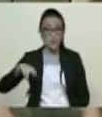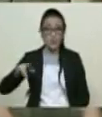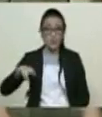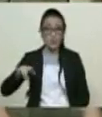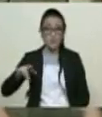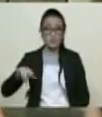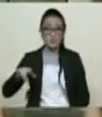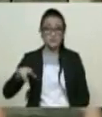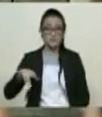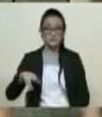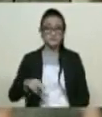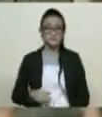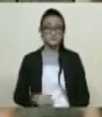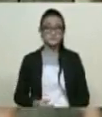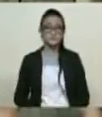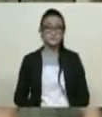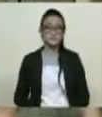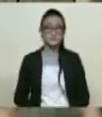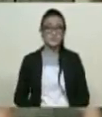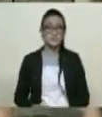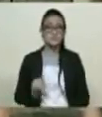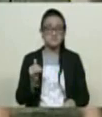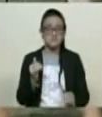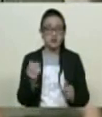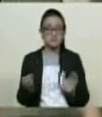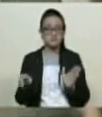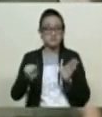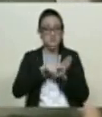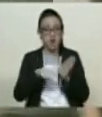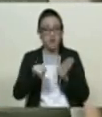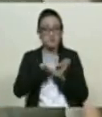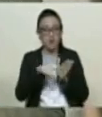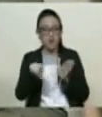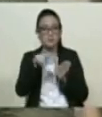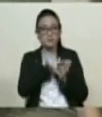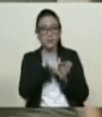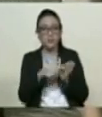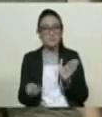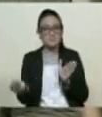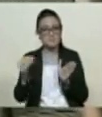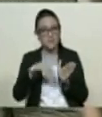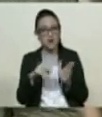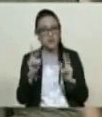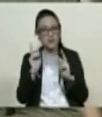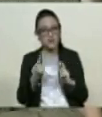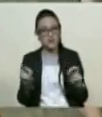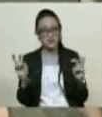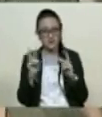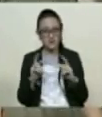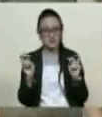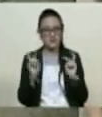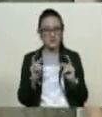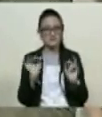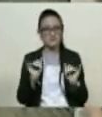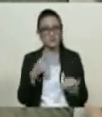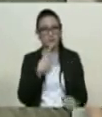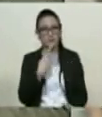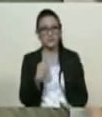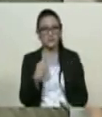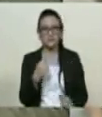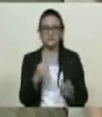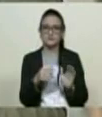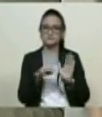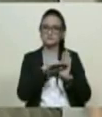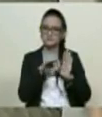ido implementando y les hemos ido agregando. Así que las auditorías que también, como dije, en las